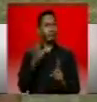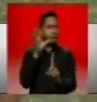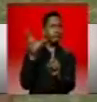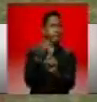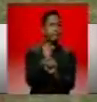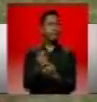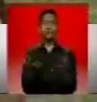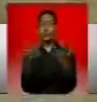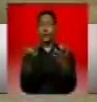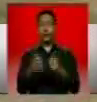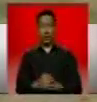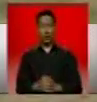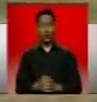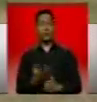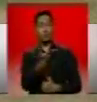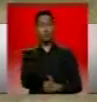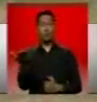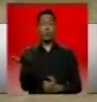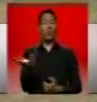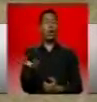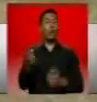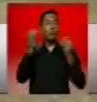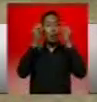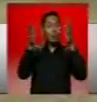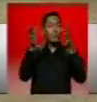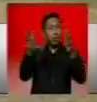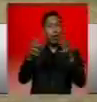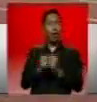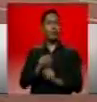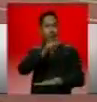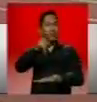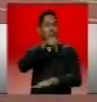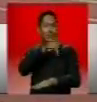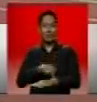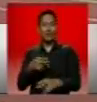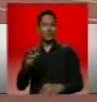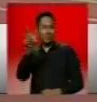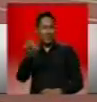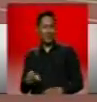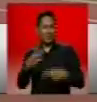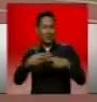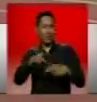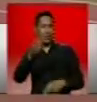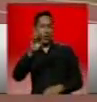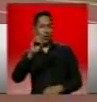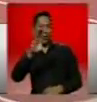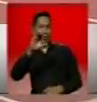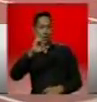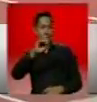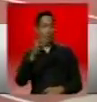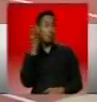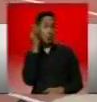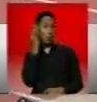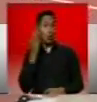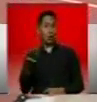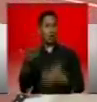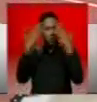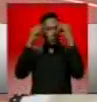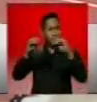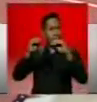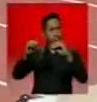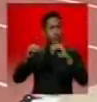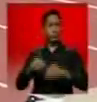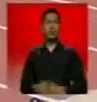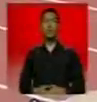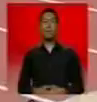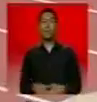tempranas edades con la guía de entrenadores experimentados como rocío guerrero cuyos pupilos van obteniendo logros te tengo ahorita un vice